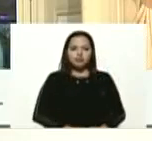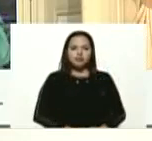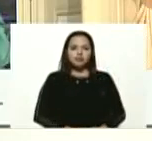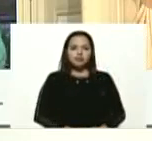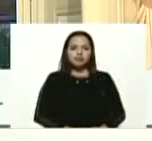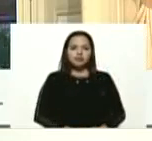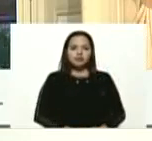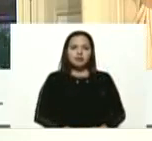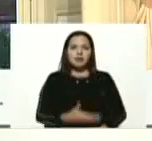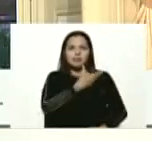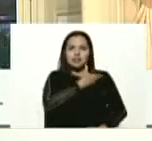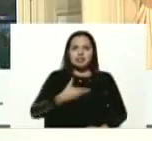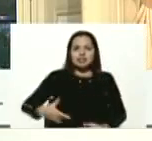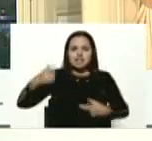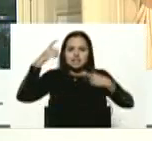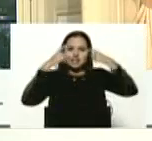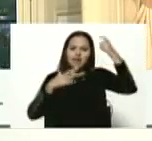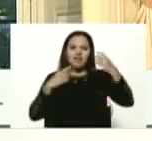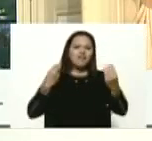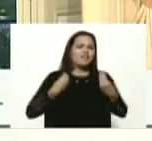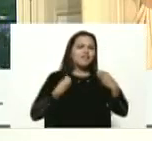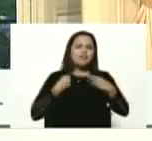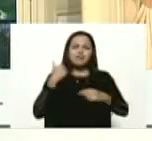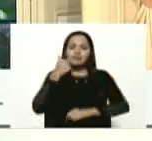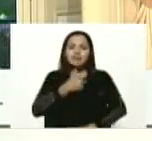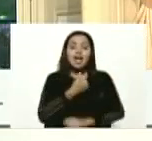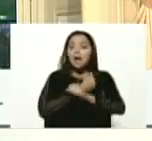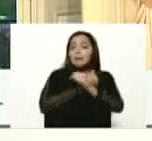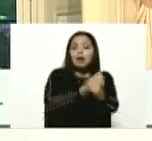Nuestro comandante Chávez trascendió y es amado,